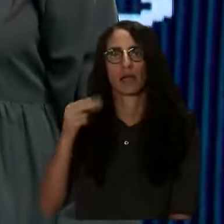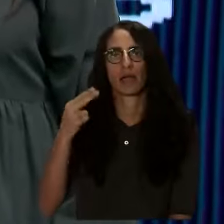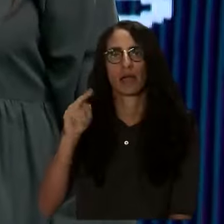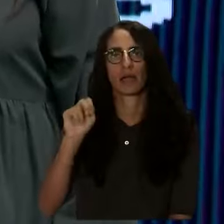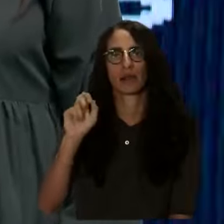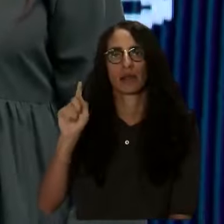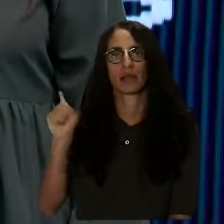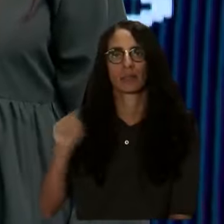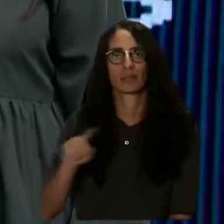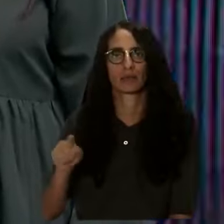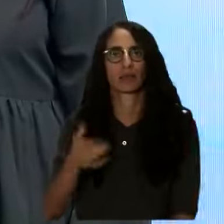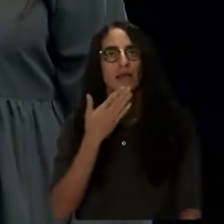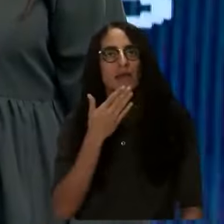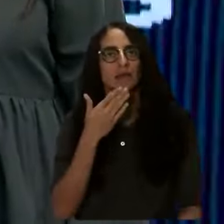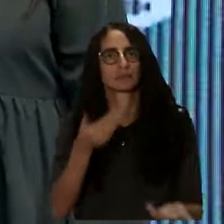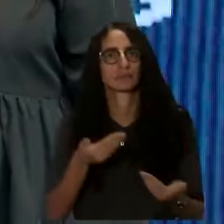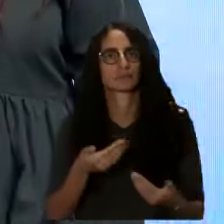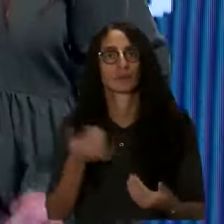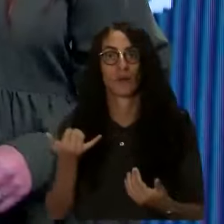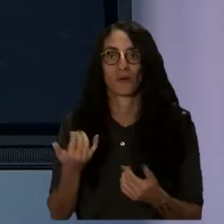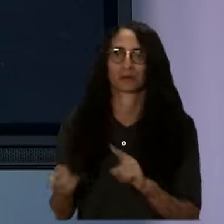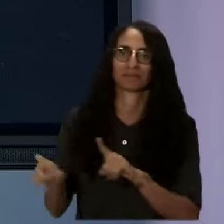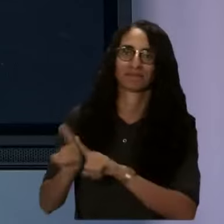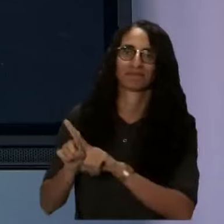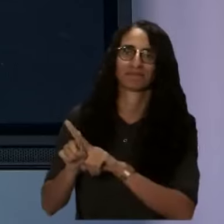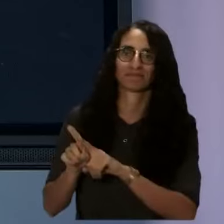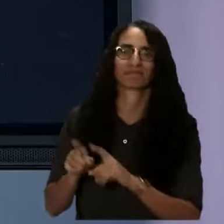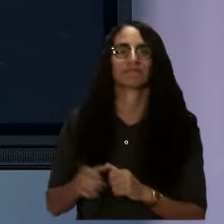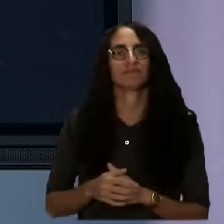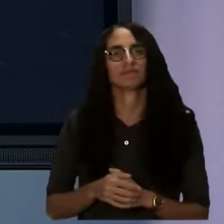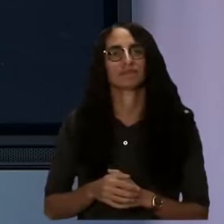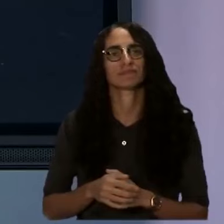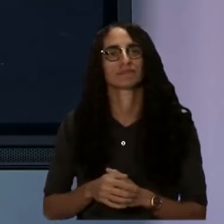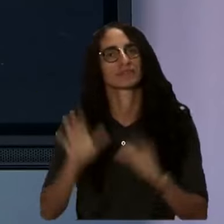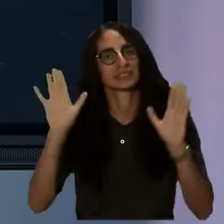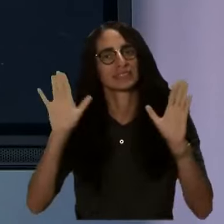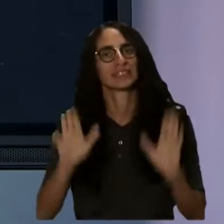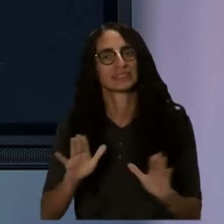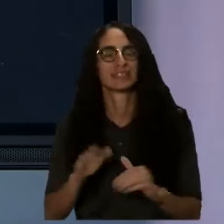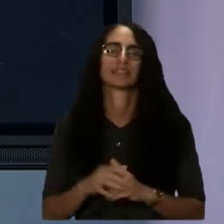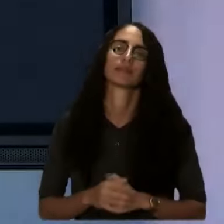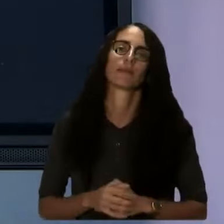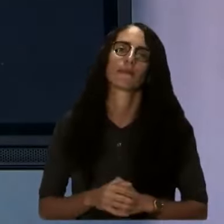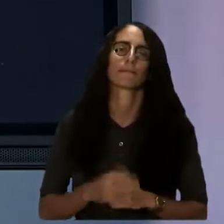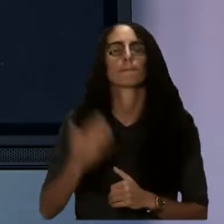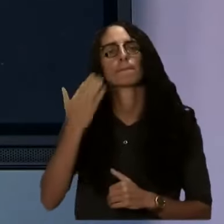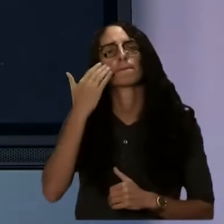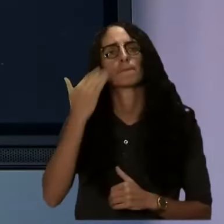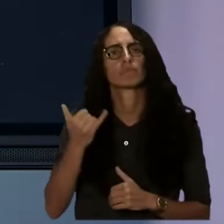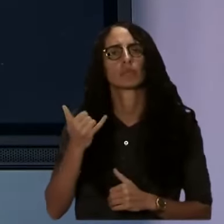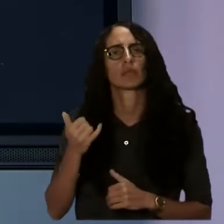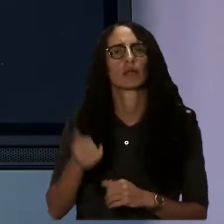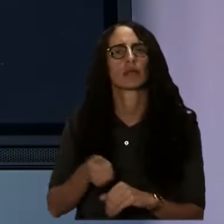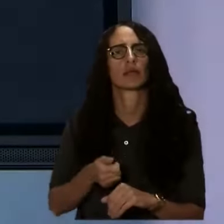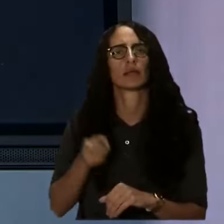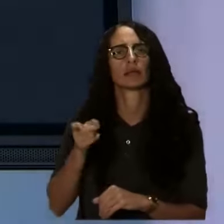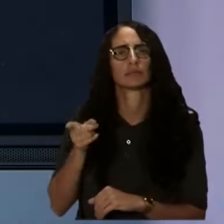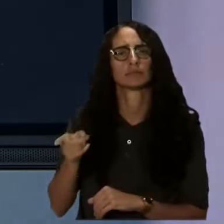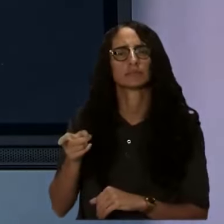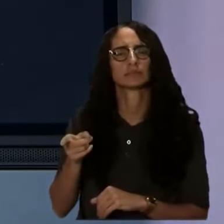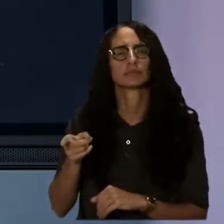gracias por la invitación Hoy vengo con refuerzo Miguel sí no excelente vamos a tener una sección bien interesante porque esto tiene que ver con